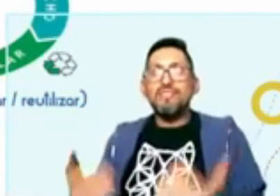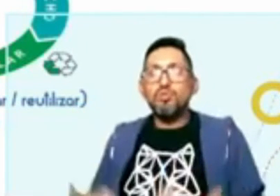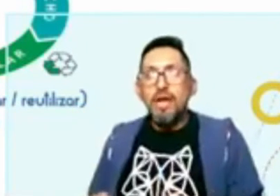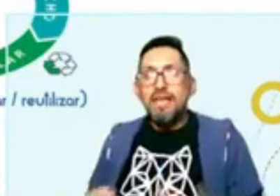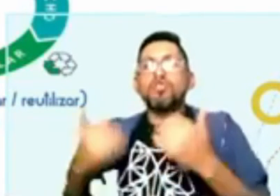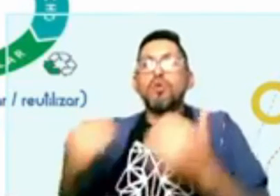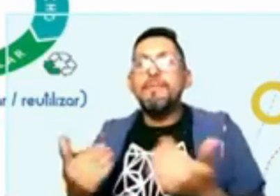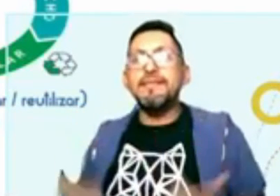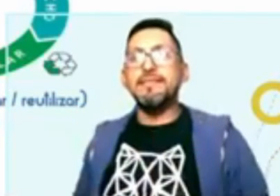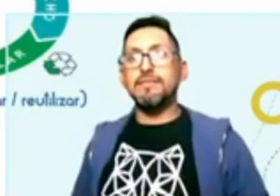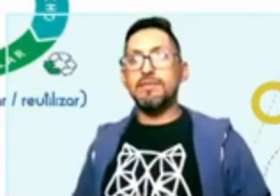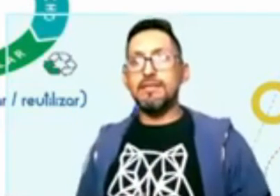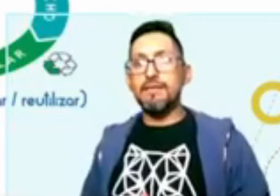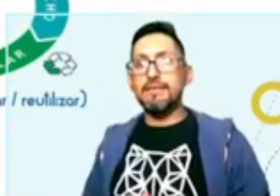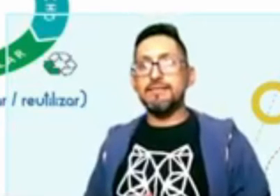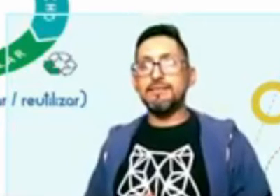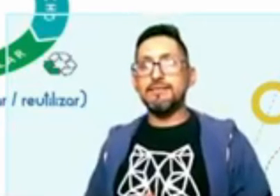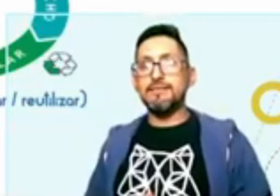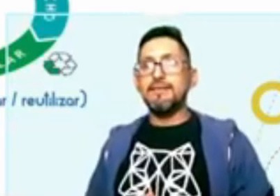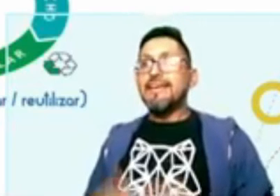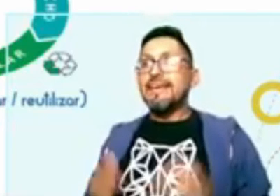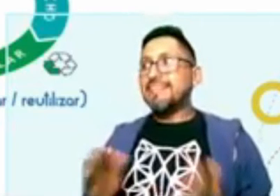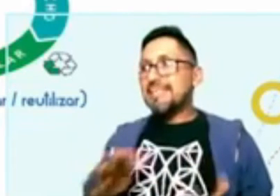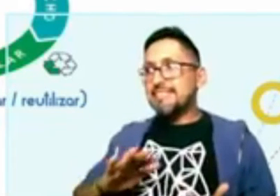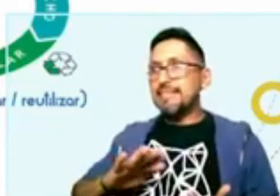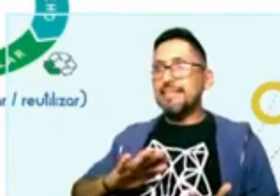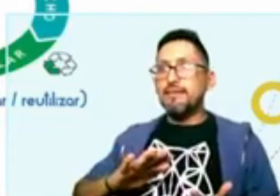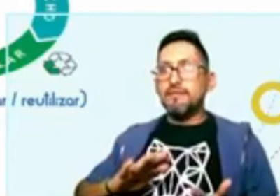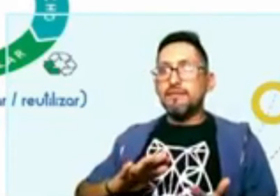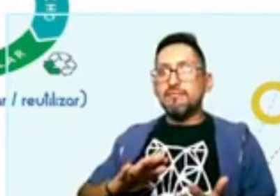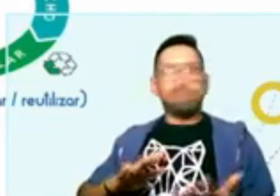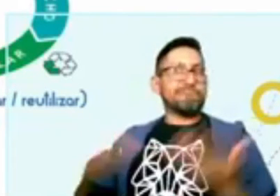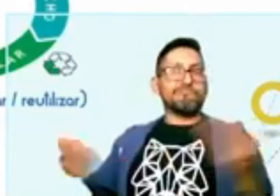la basura solamente existe en nuestras cabezas? ¿Qué tal si